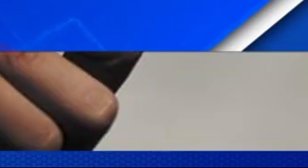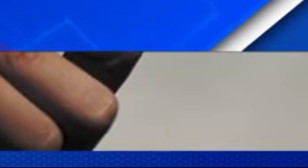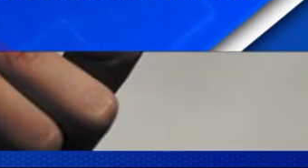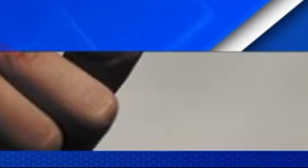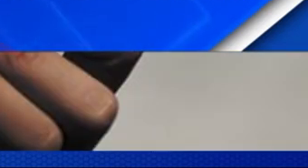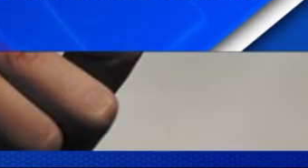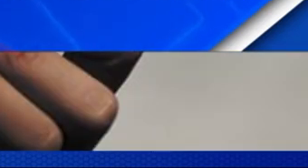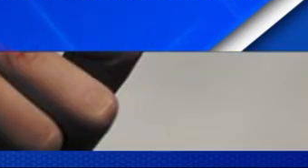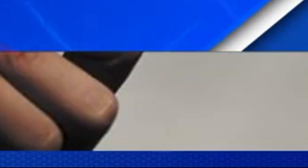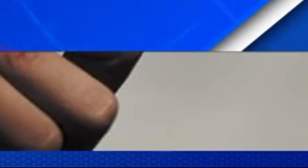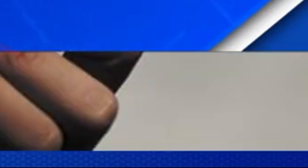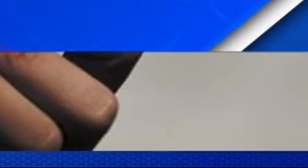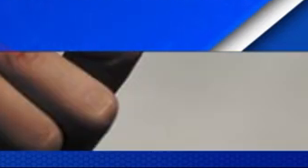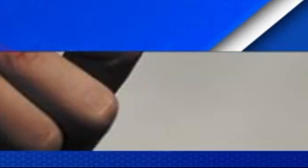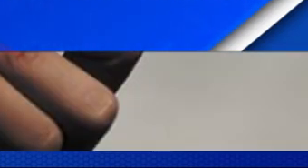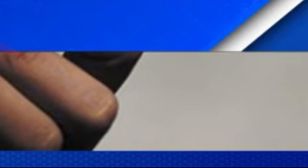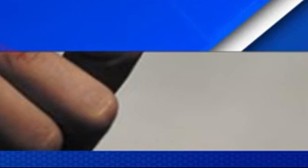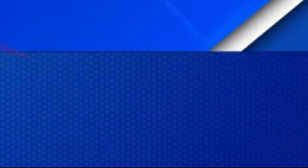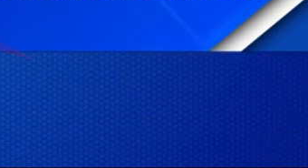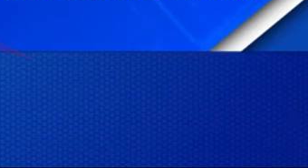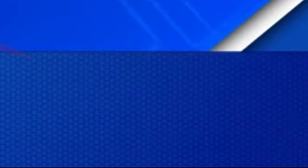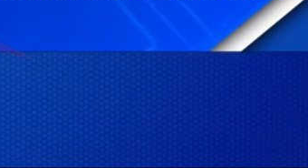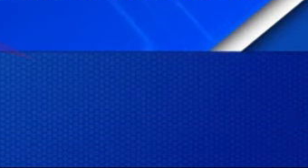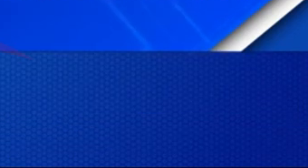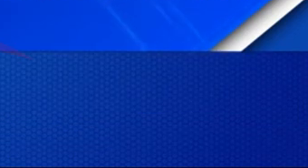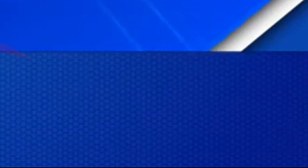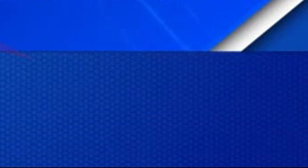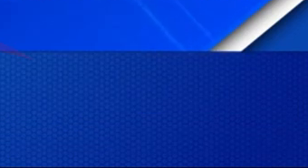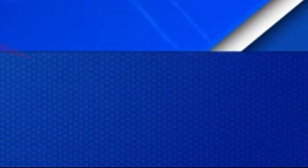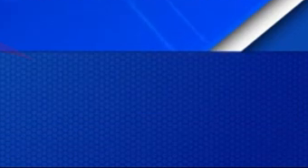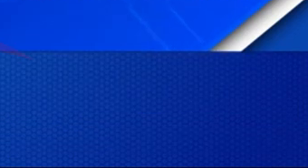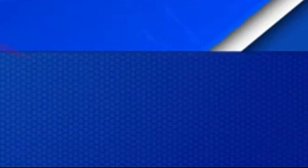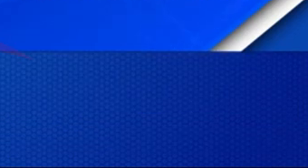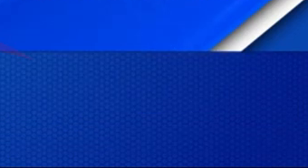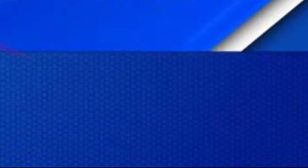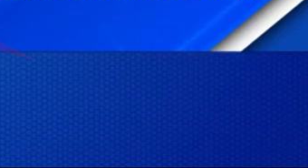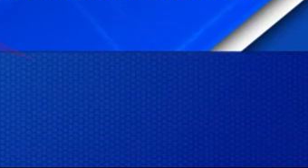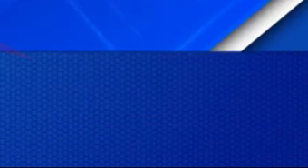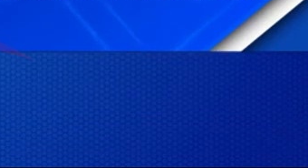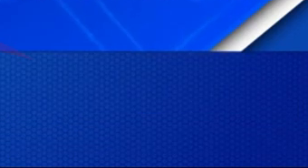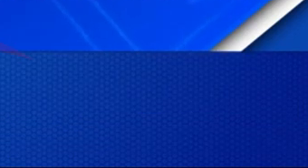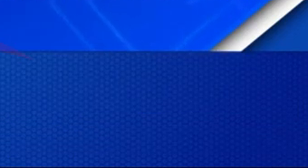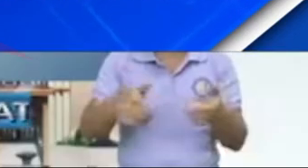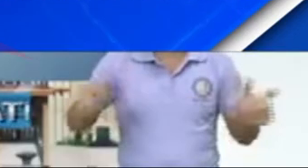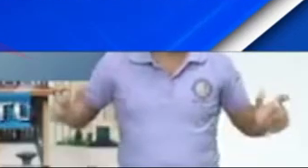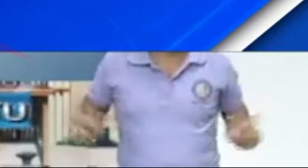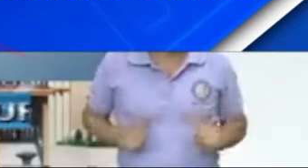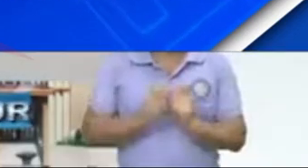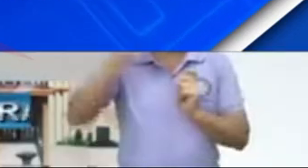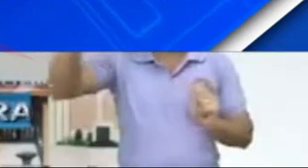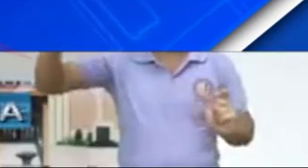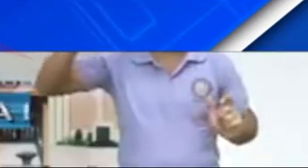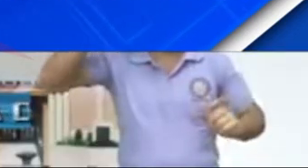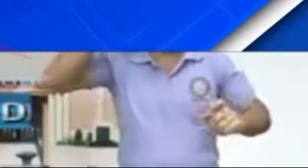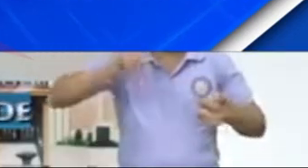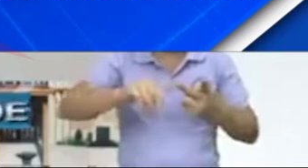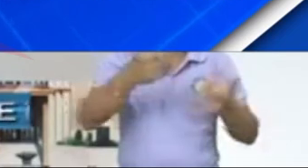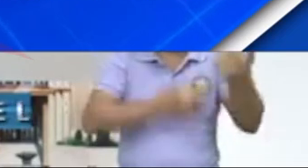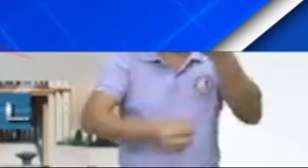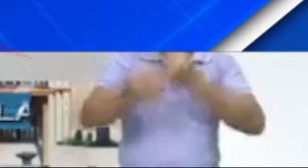la Constitución Política, culminación de un proceso de consultas y discusión con el pueblo y